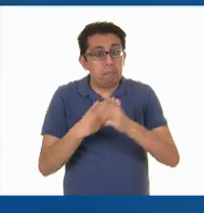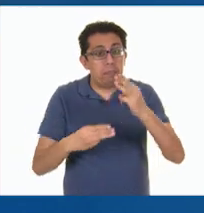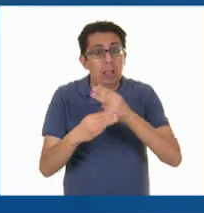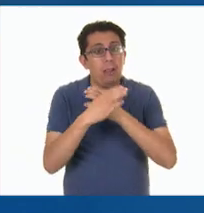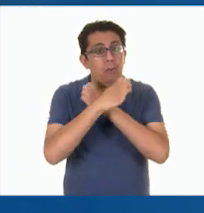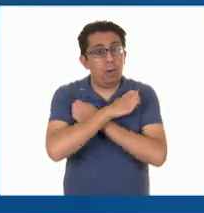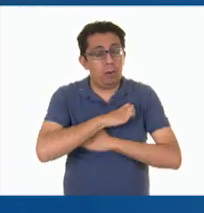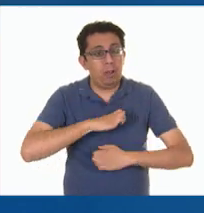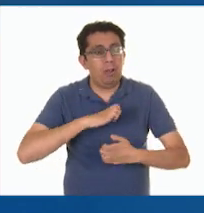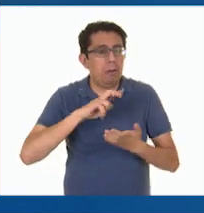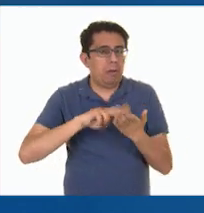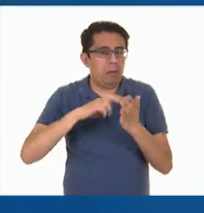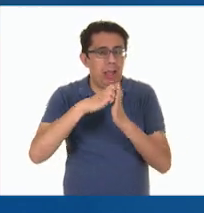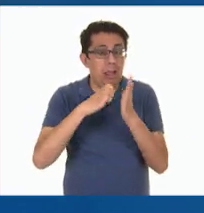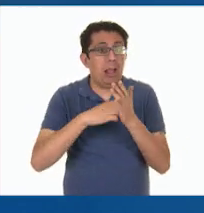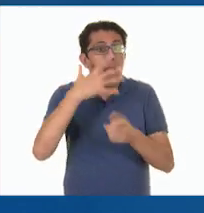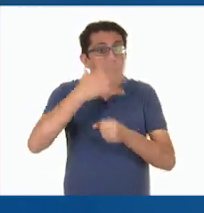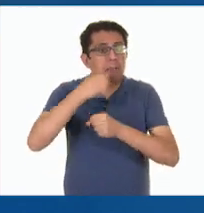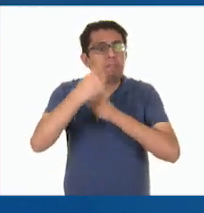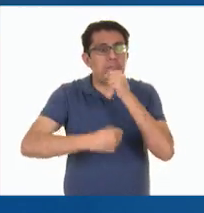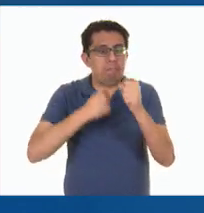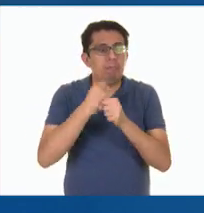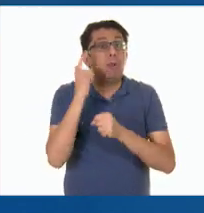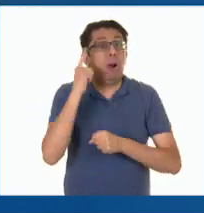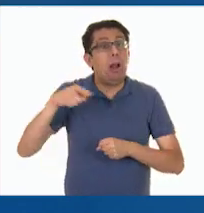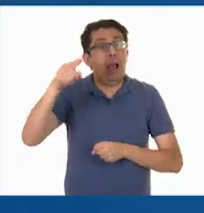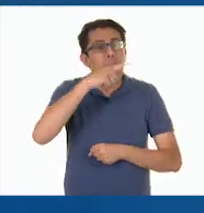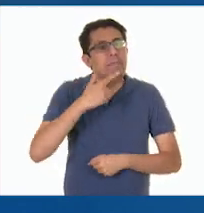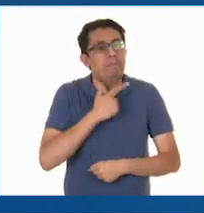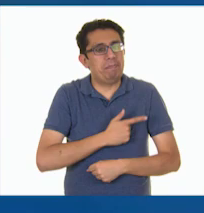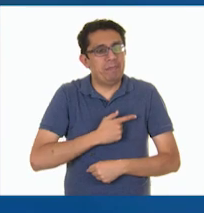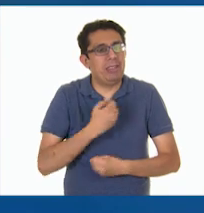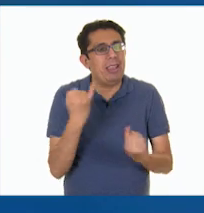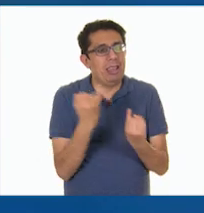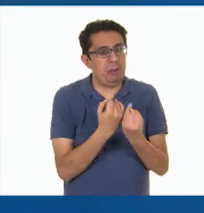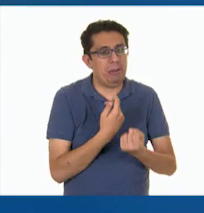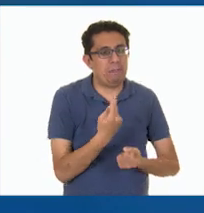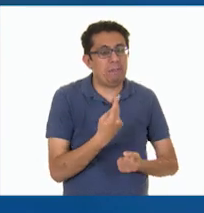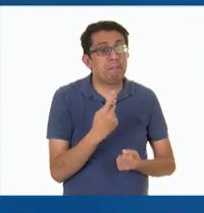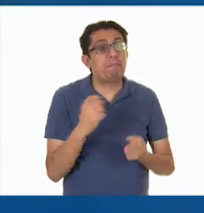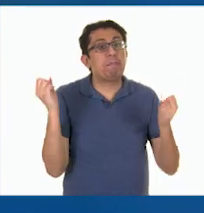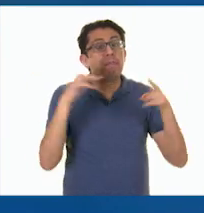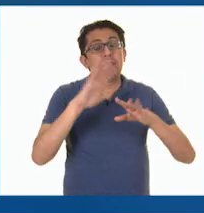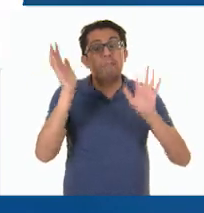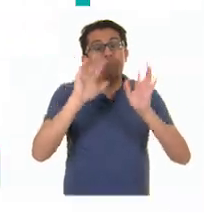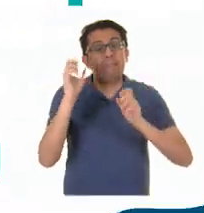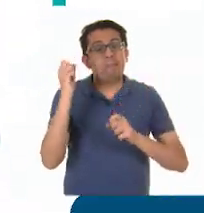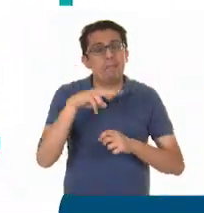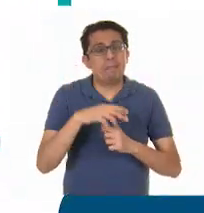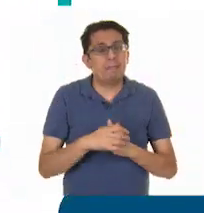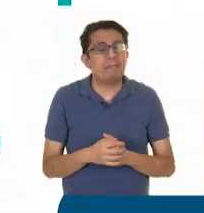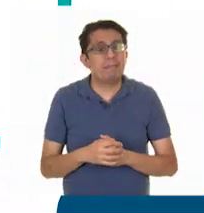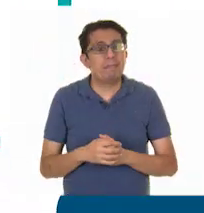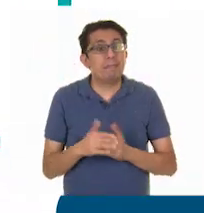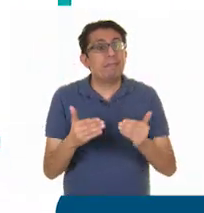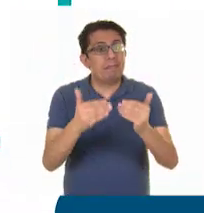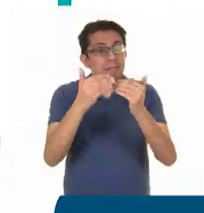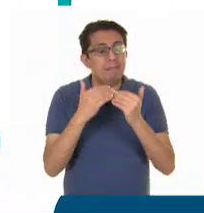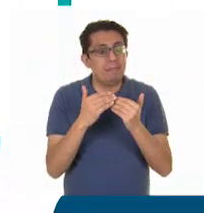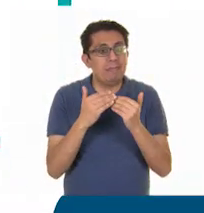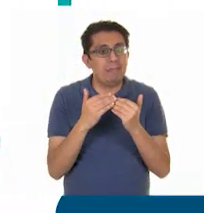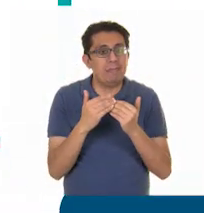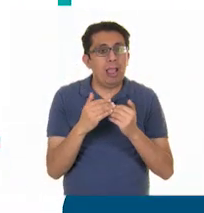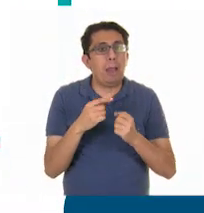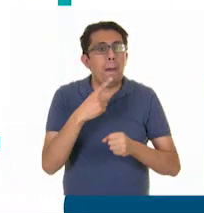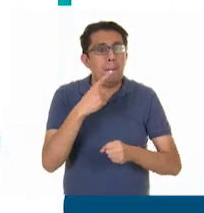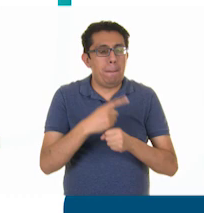quinto grado. Espero que lo hayan disfrutado tanto como nosotros. Nos vemos, hasta la próxima. A continuación, lengua